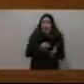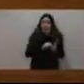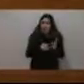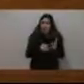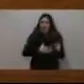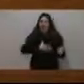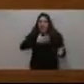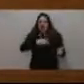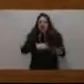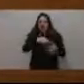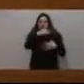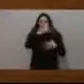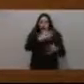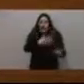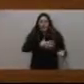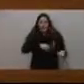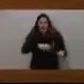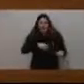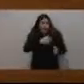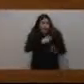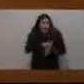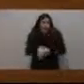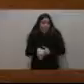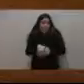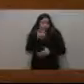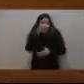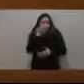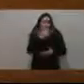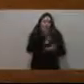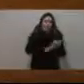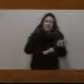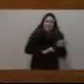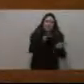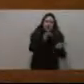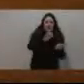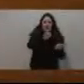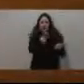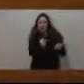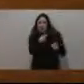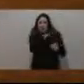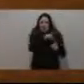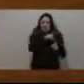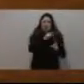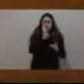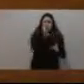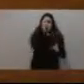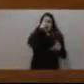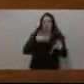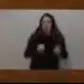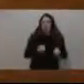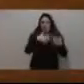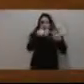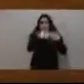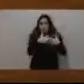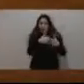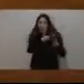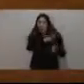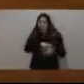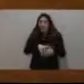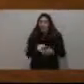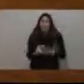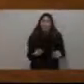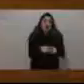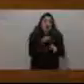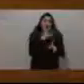documentos, esos papeles que al final ya no sabían si había informes positivos, negativos, medioambientales, de salubridad, industriales y total, ¿qué más dará?